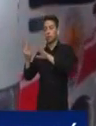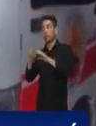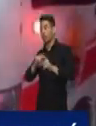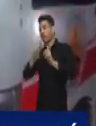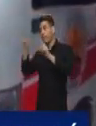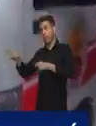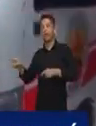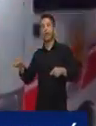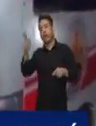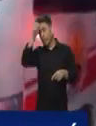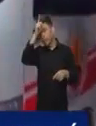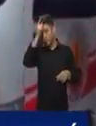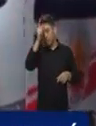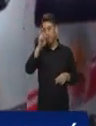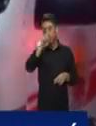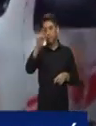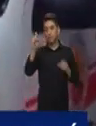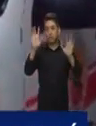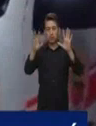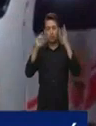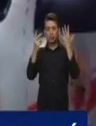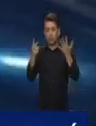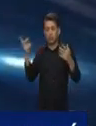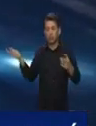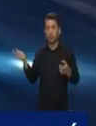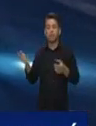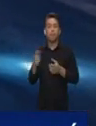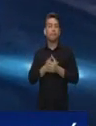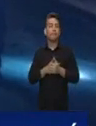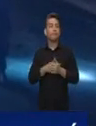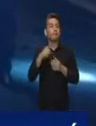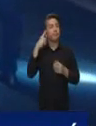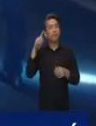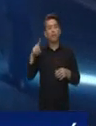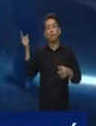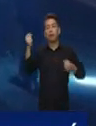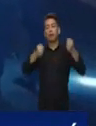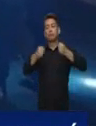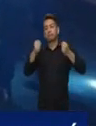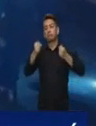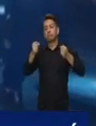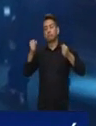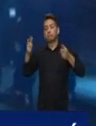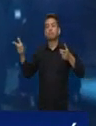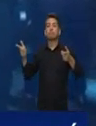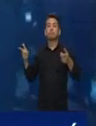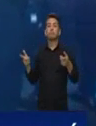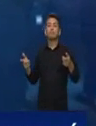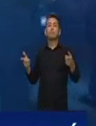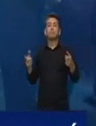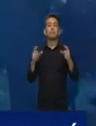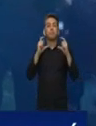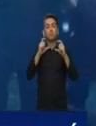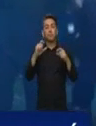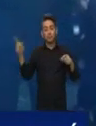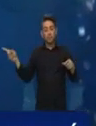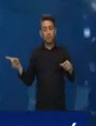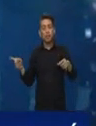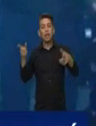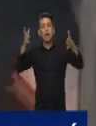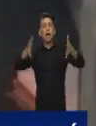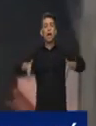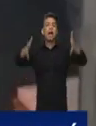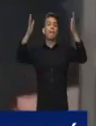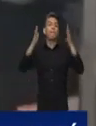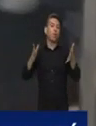de la ruta interamericana, donde se nos indica un hecho de tránsito. Al llegar al punto, pues nos encontramos con un camión del